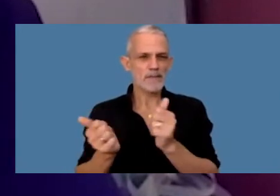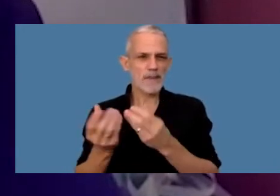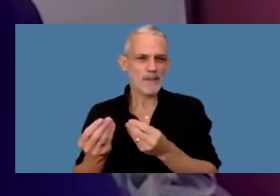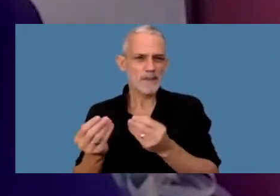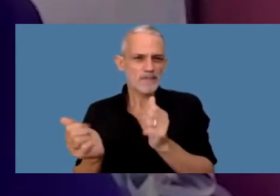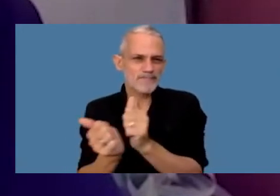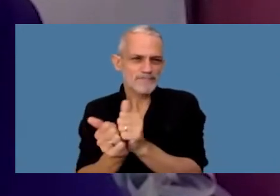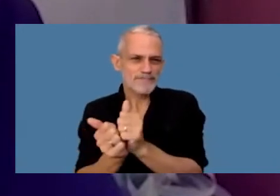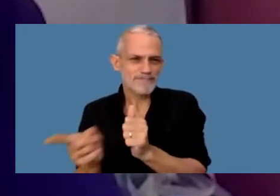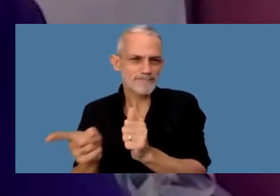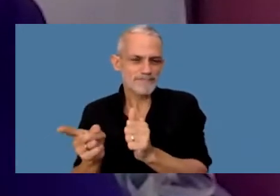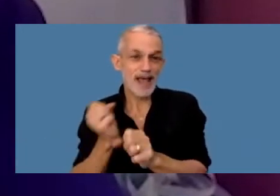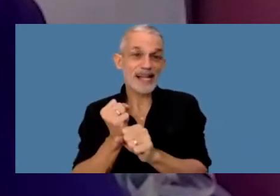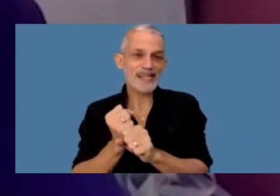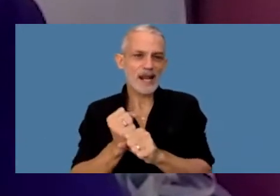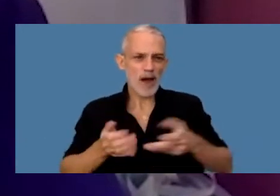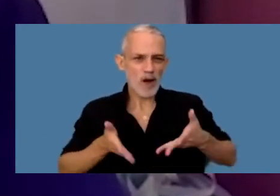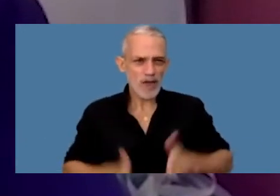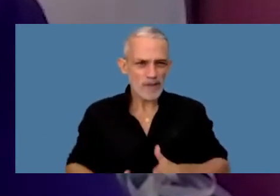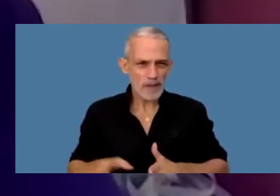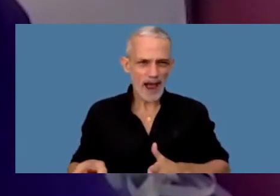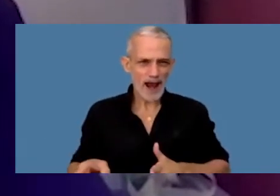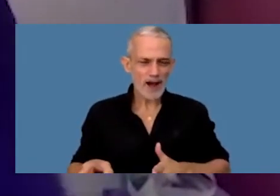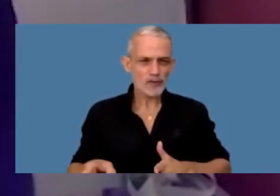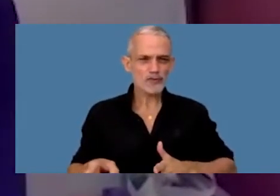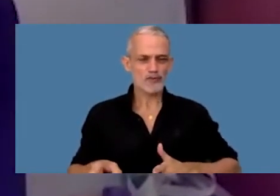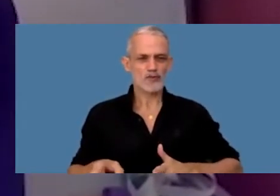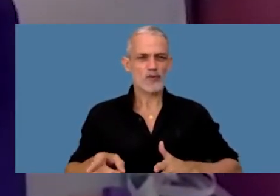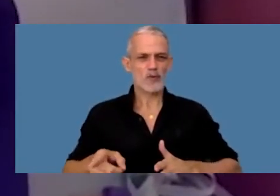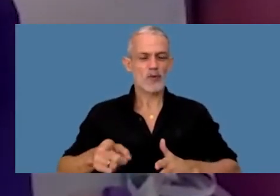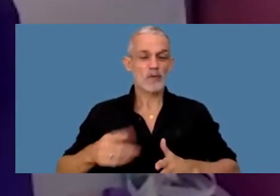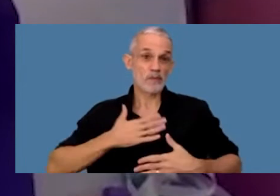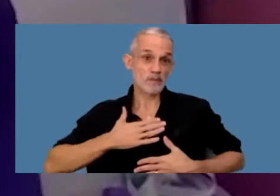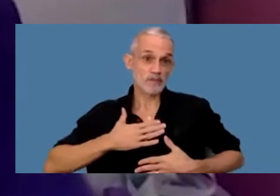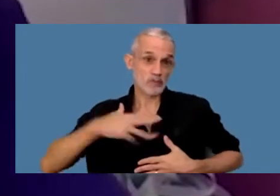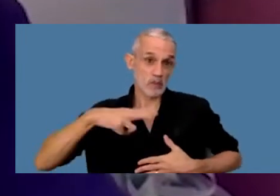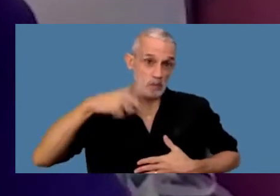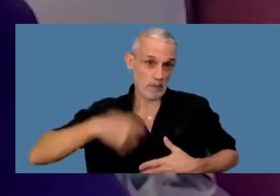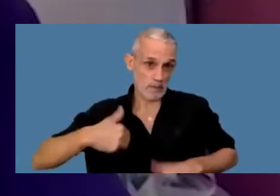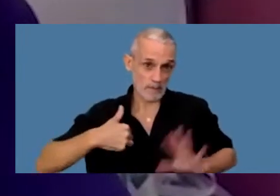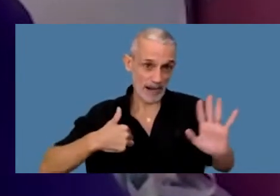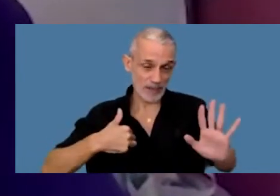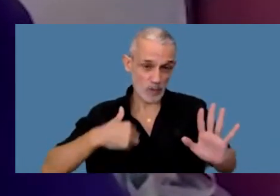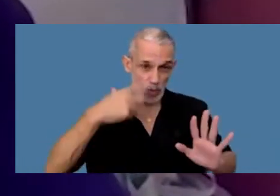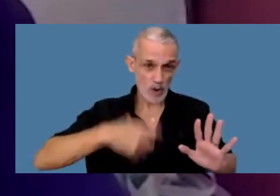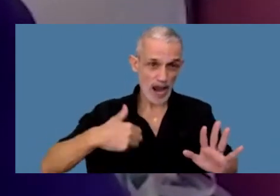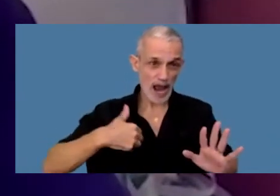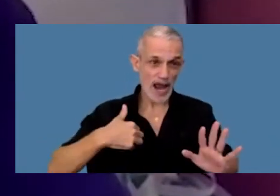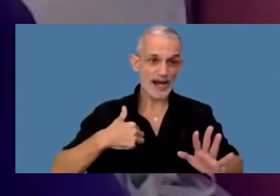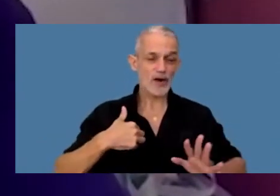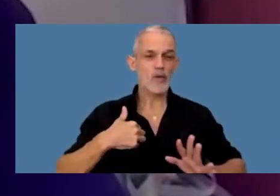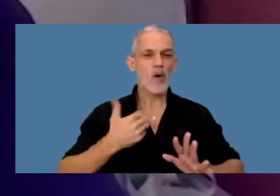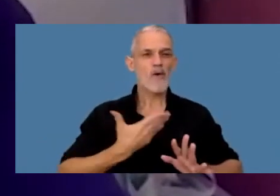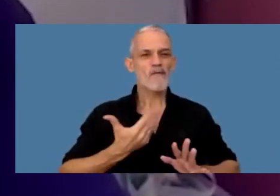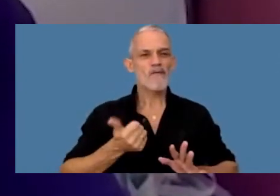más importante que pueda estar atravesando, que es justamente parir a su bebé.